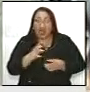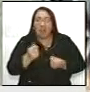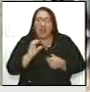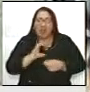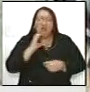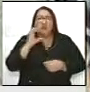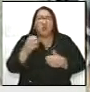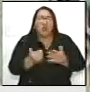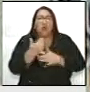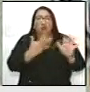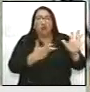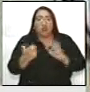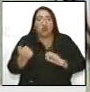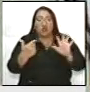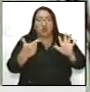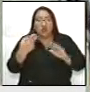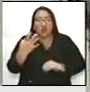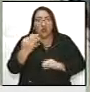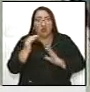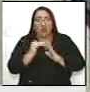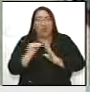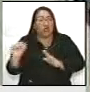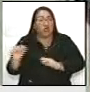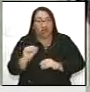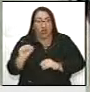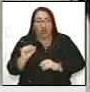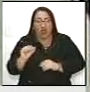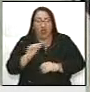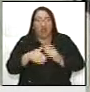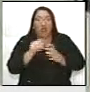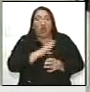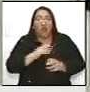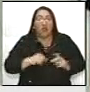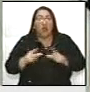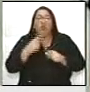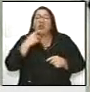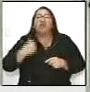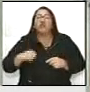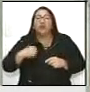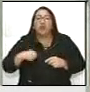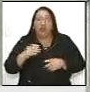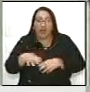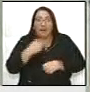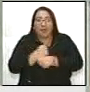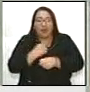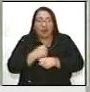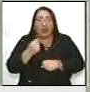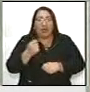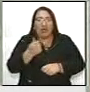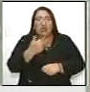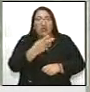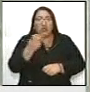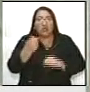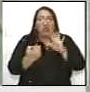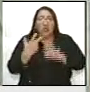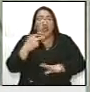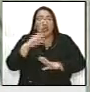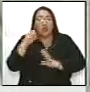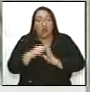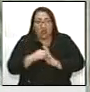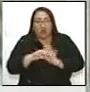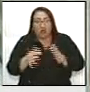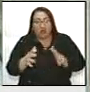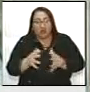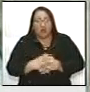alrededor de 874 millones de soles a los gobiernos locales para la ejecución de 213 proyectos de